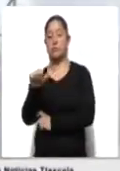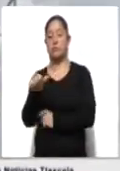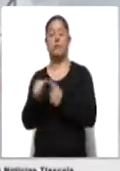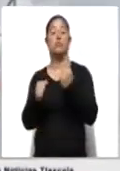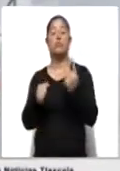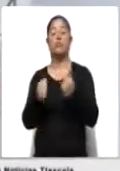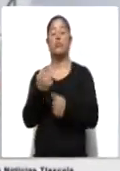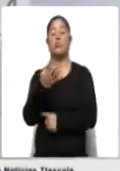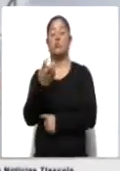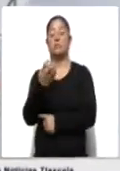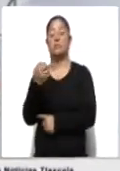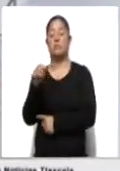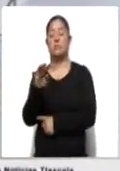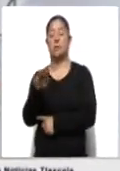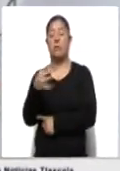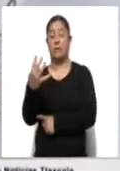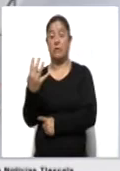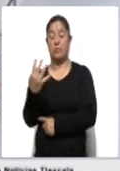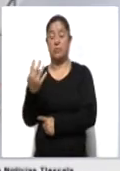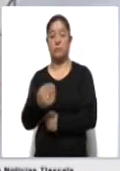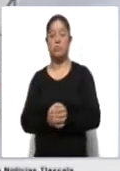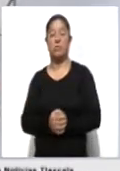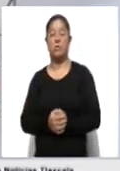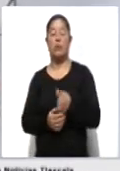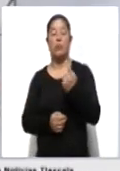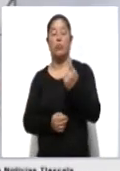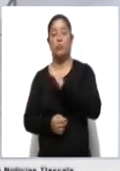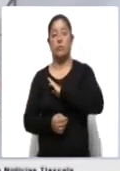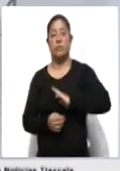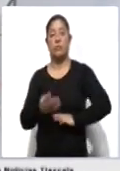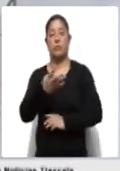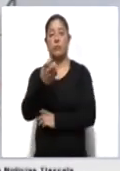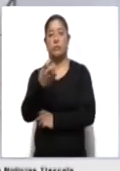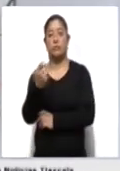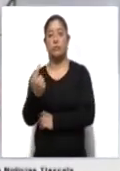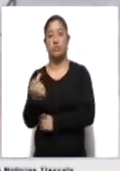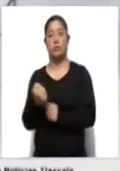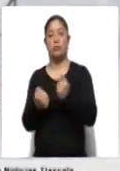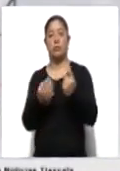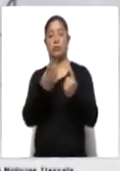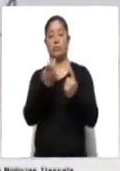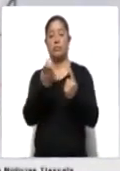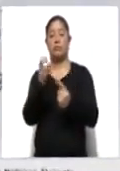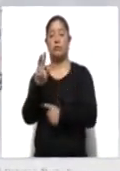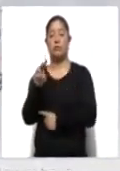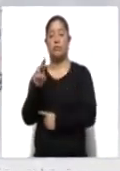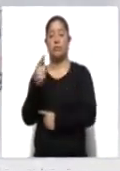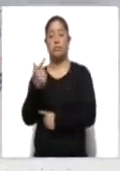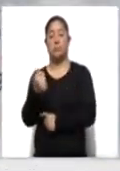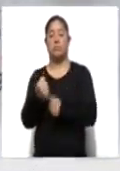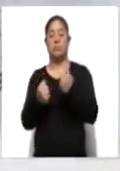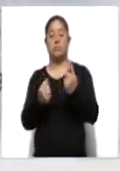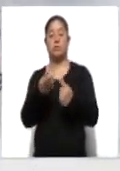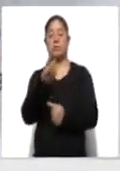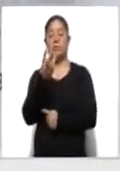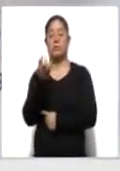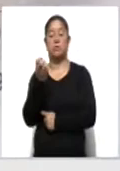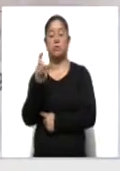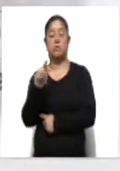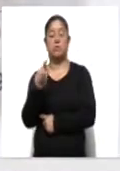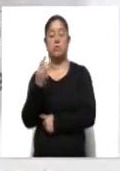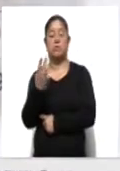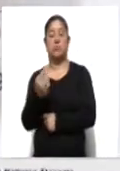417, Totolaj 414, Panotla 401, Tlaxco 387, Papalotla